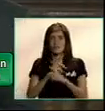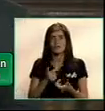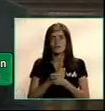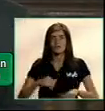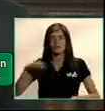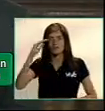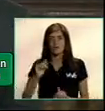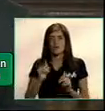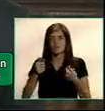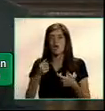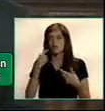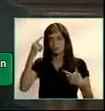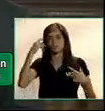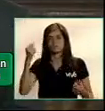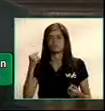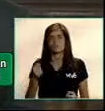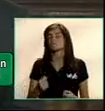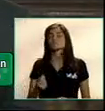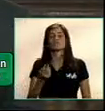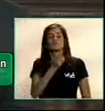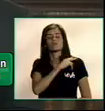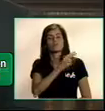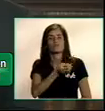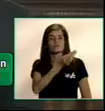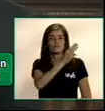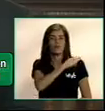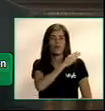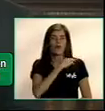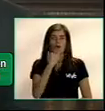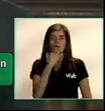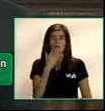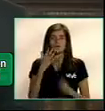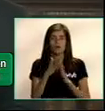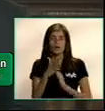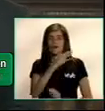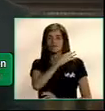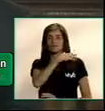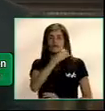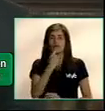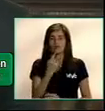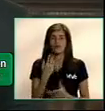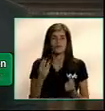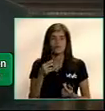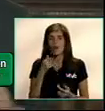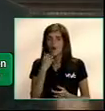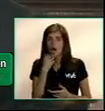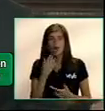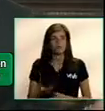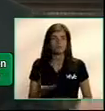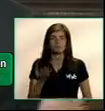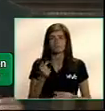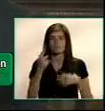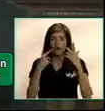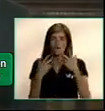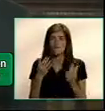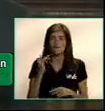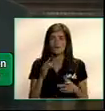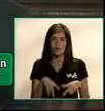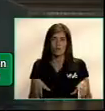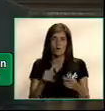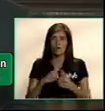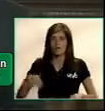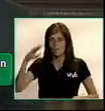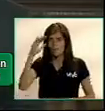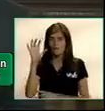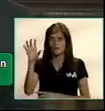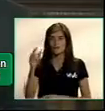empezó a destacar, subteniente, teniente, ya como teniente daba que hablar. El nombre de Chávez sonaba en todos los cuarteles del país.